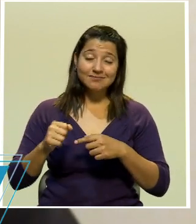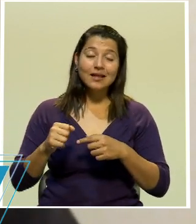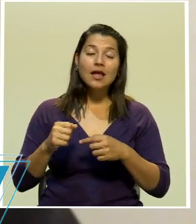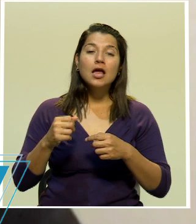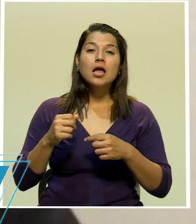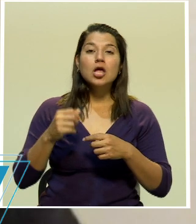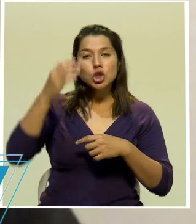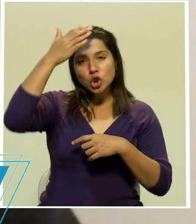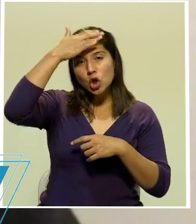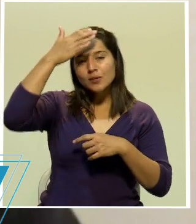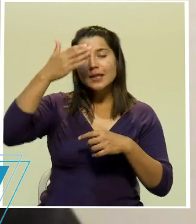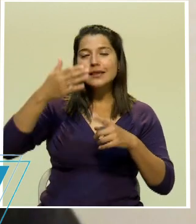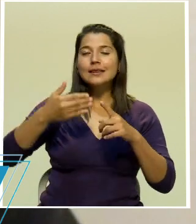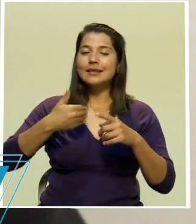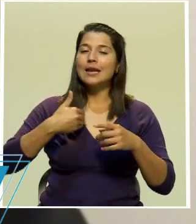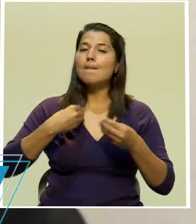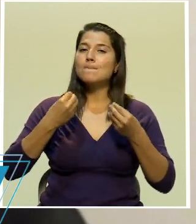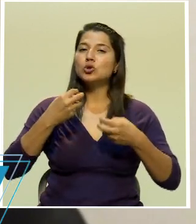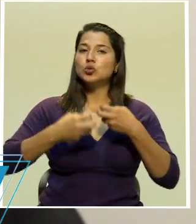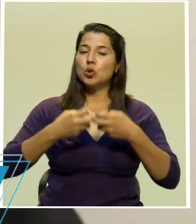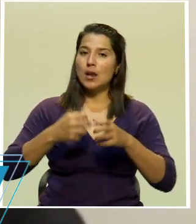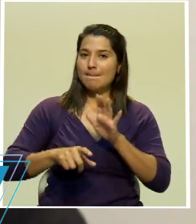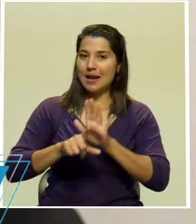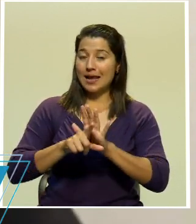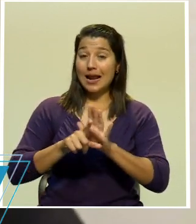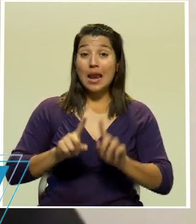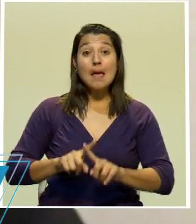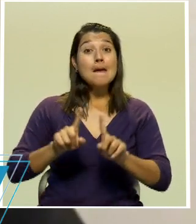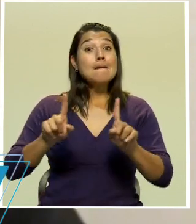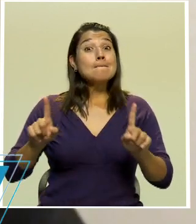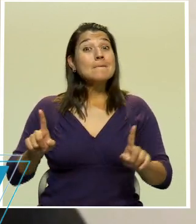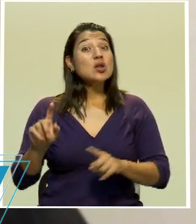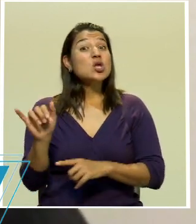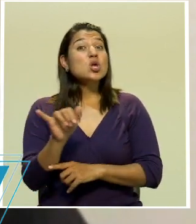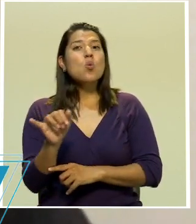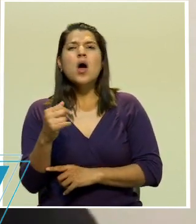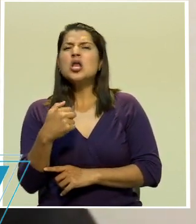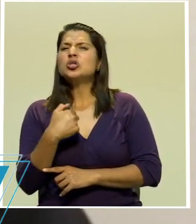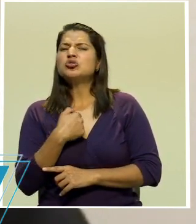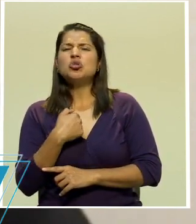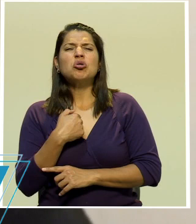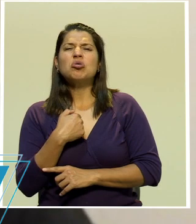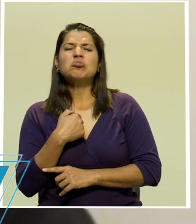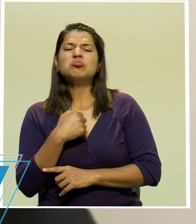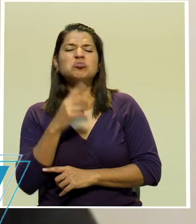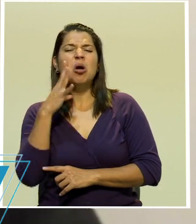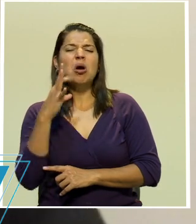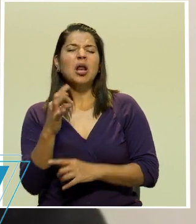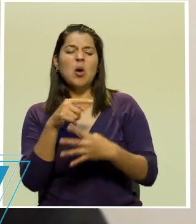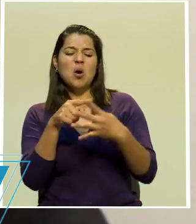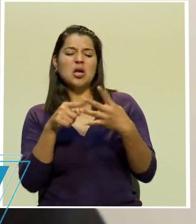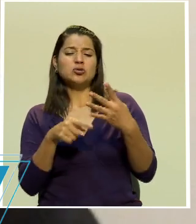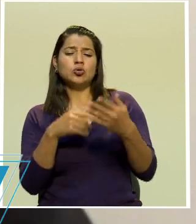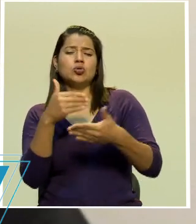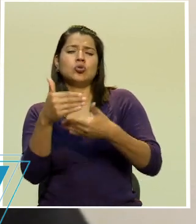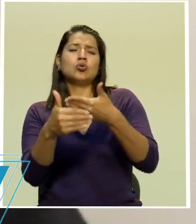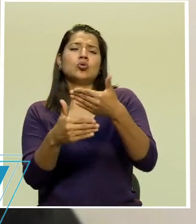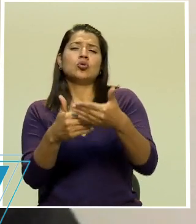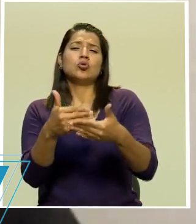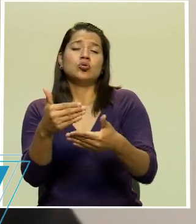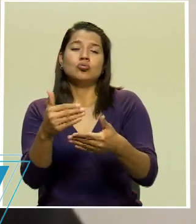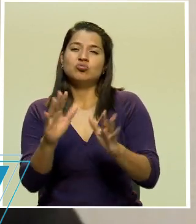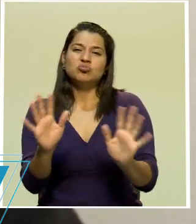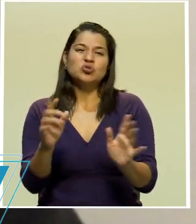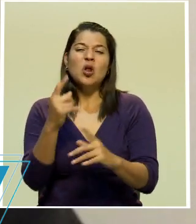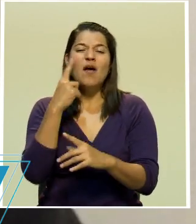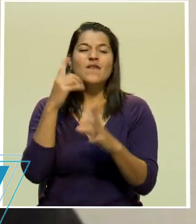Trump legal saliendo de la presidencia, pero tampoco le vislumbro demasiado futuro a eso porque francamente no veo al